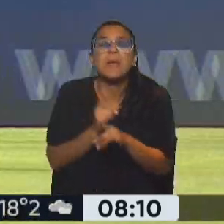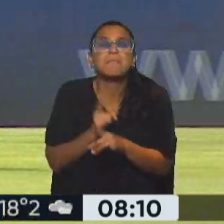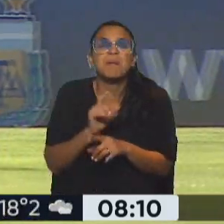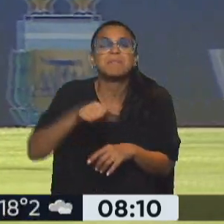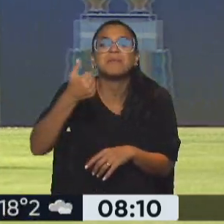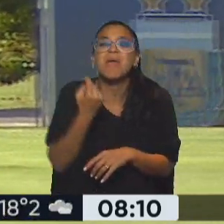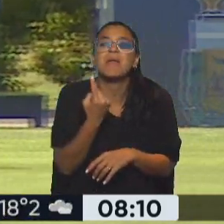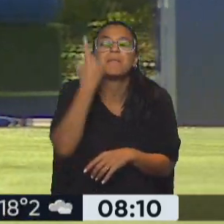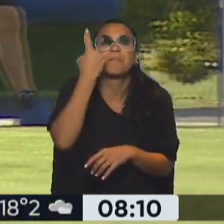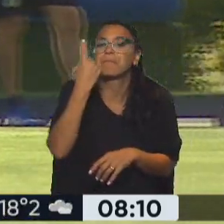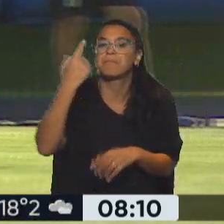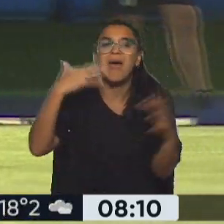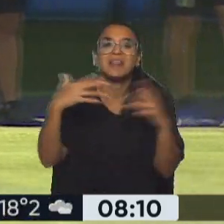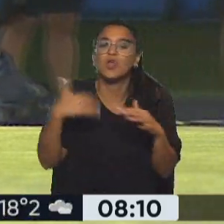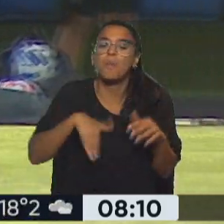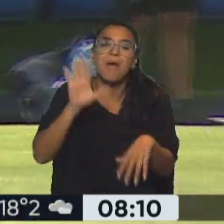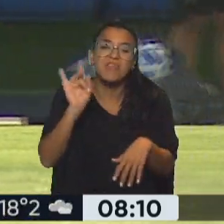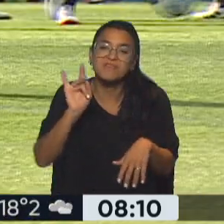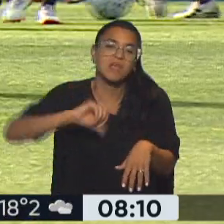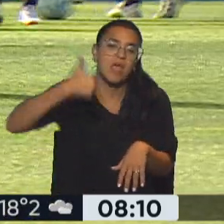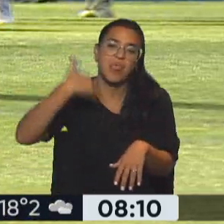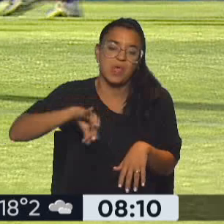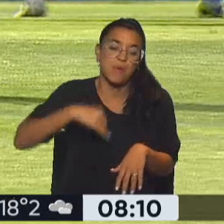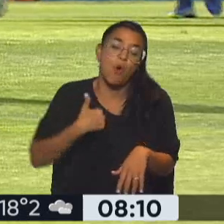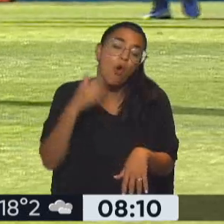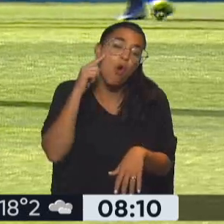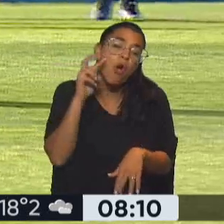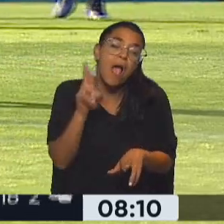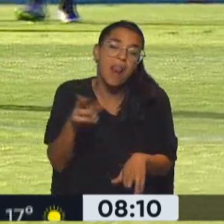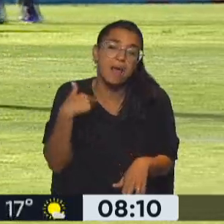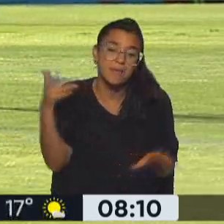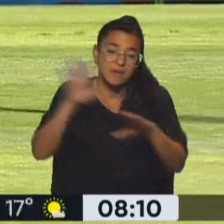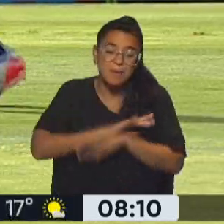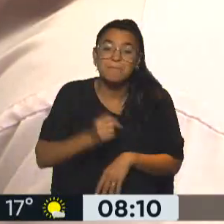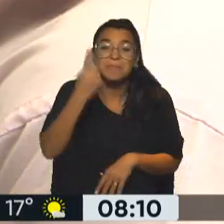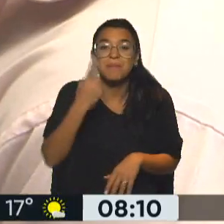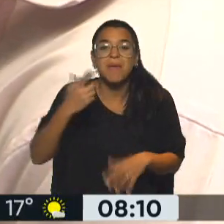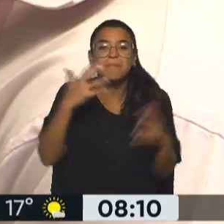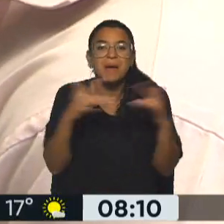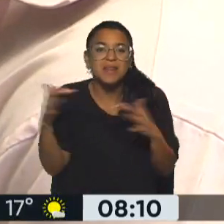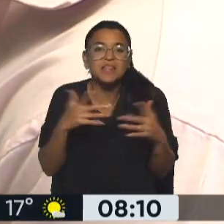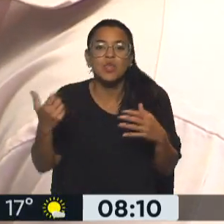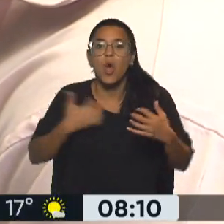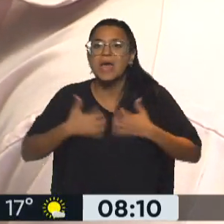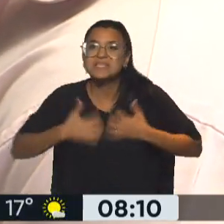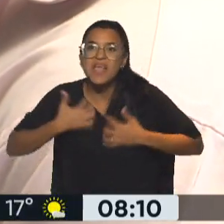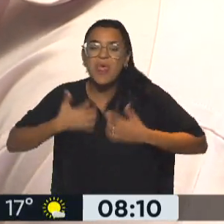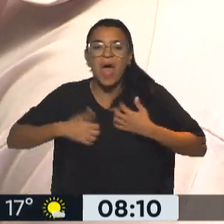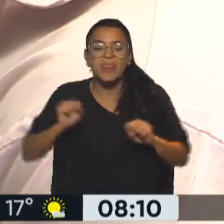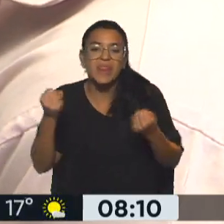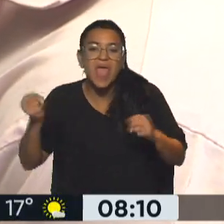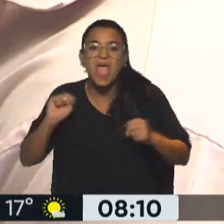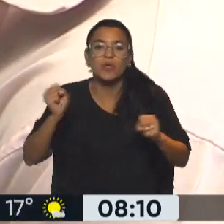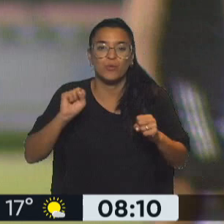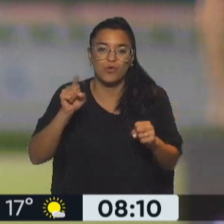el primer partido es el más difícil, ojalá que me equivoque, pero siempre el primer partido por la ansiedad, por los nervios, por debutar en un Mundial